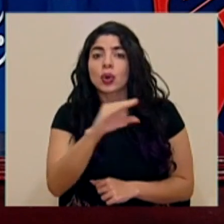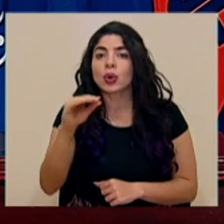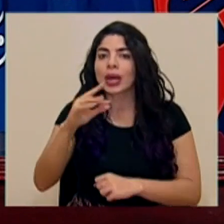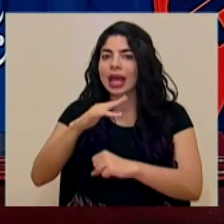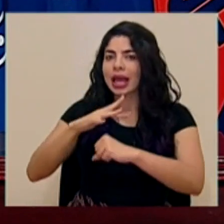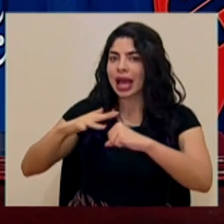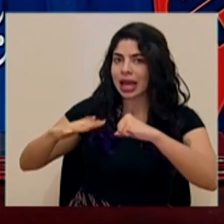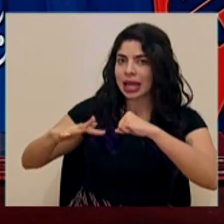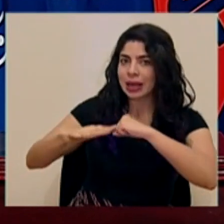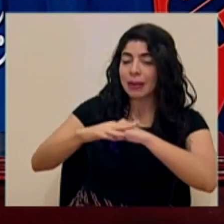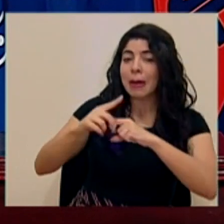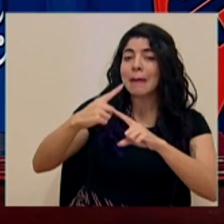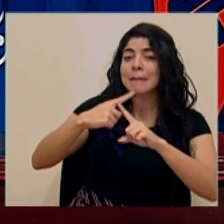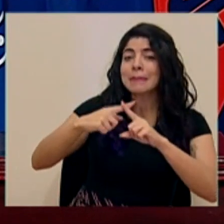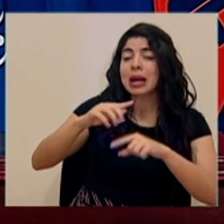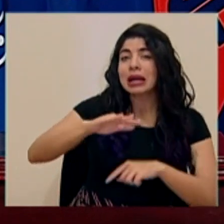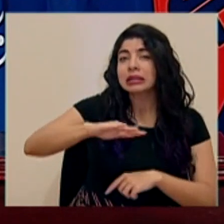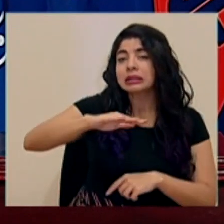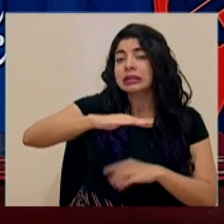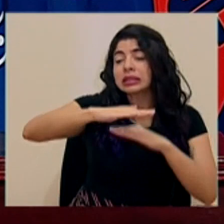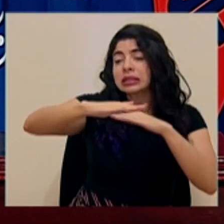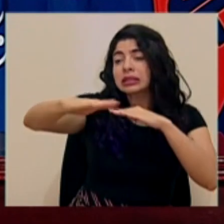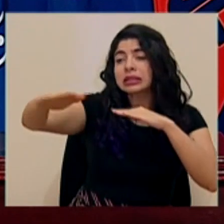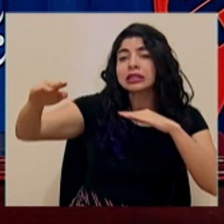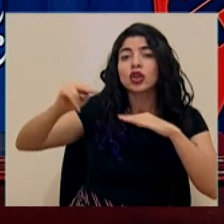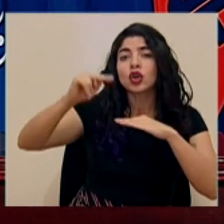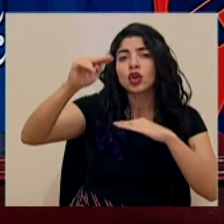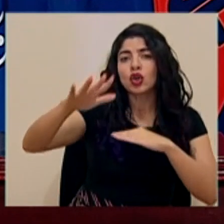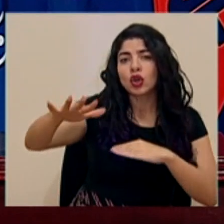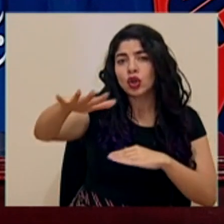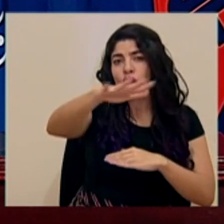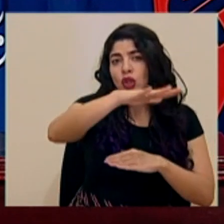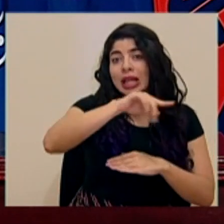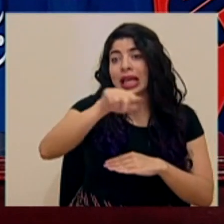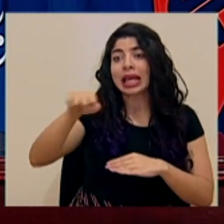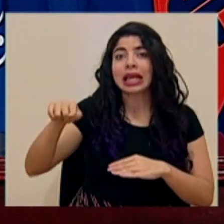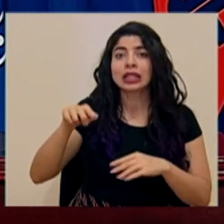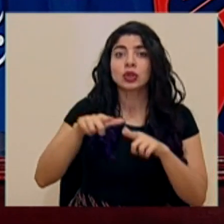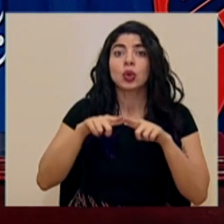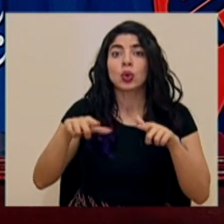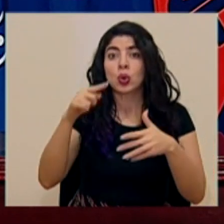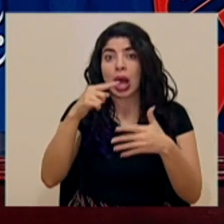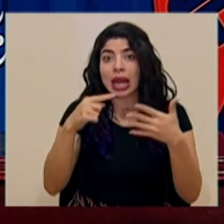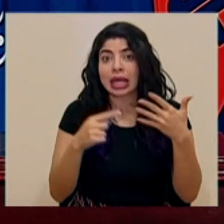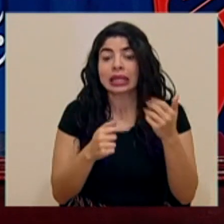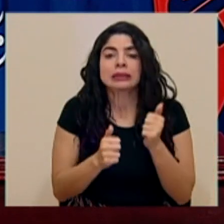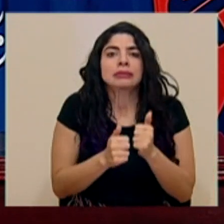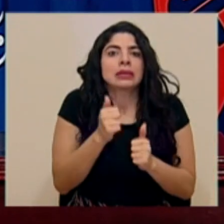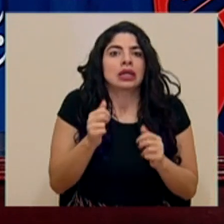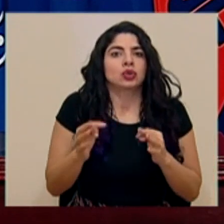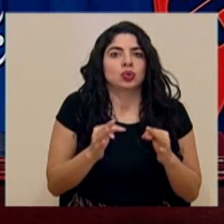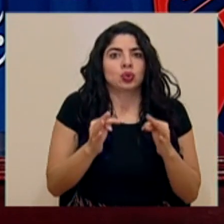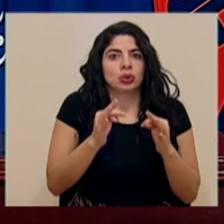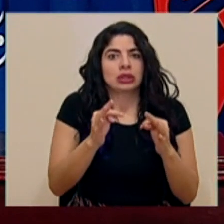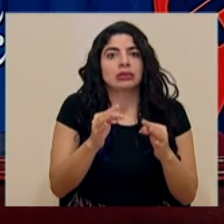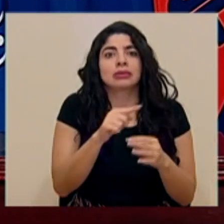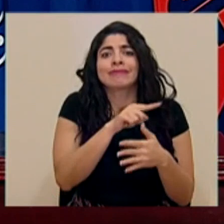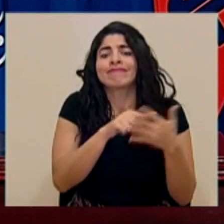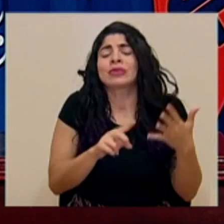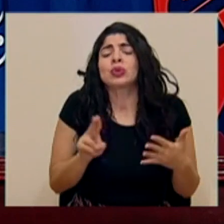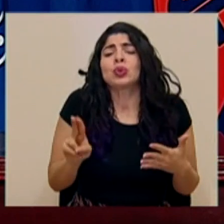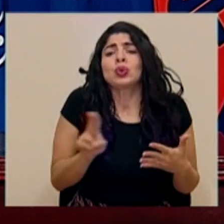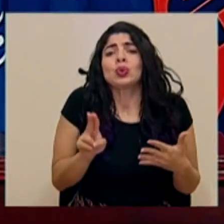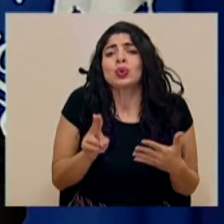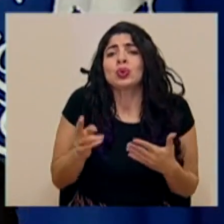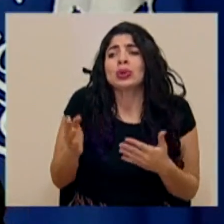y de las llanuras del norte. Son regiones eminentemente turísticas que requieren urgentemente de